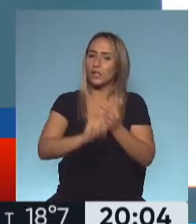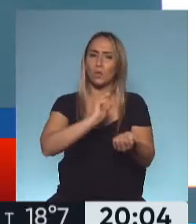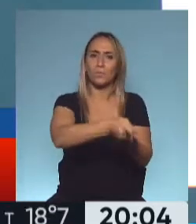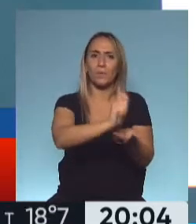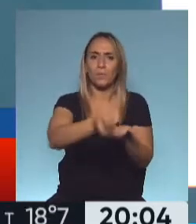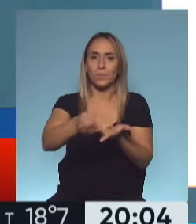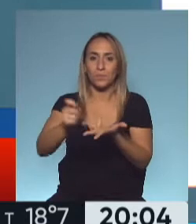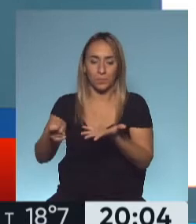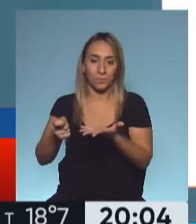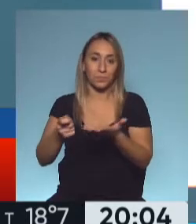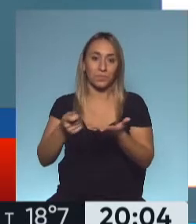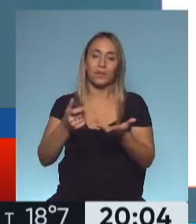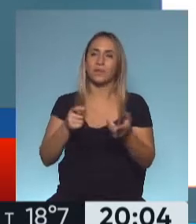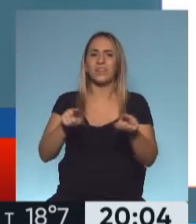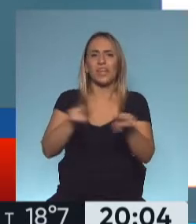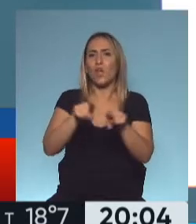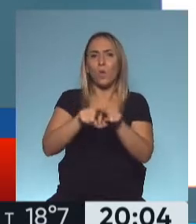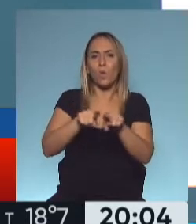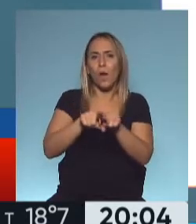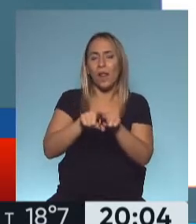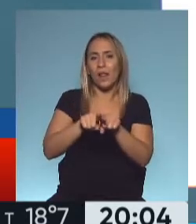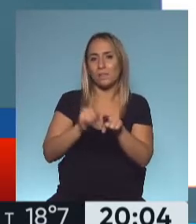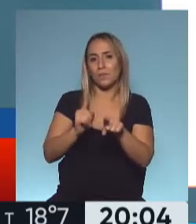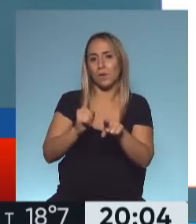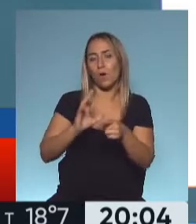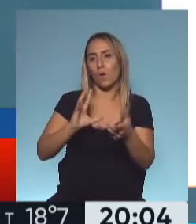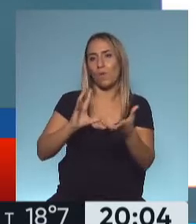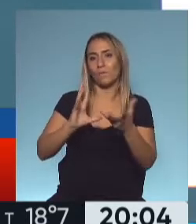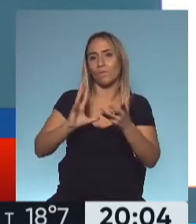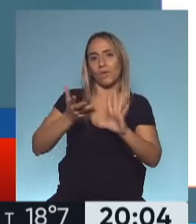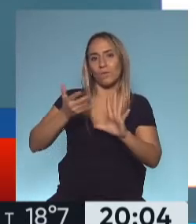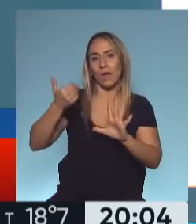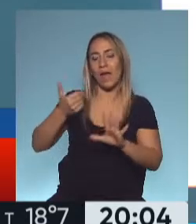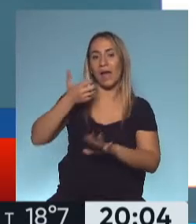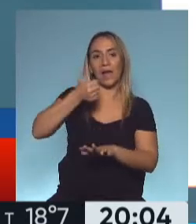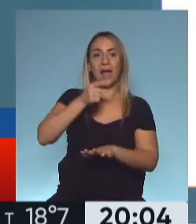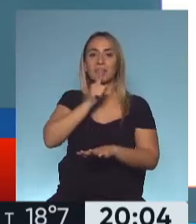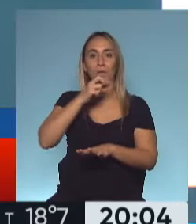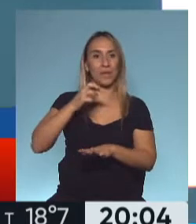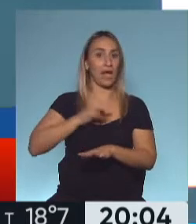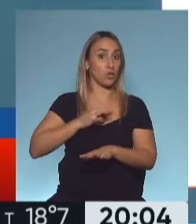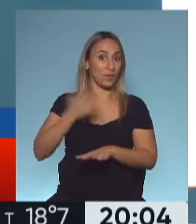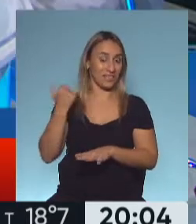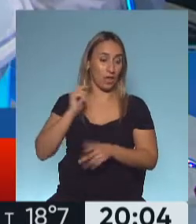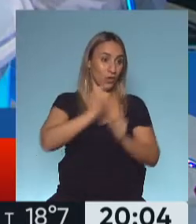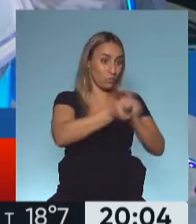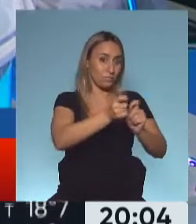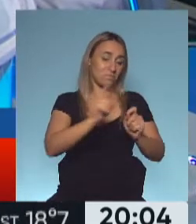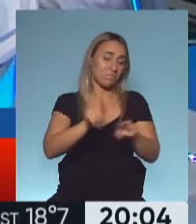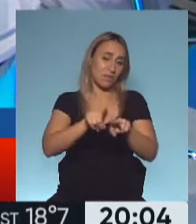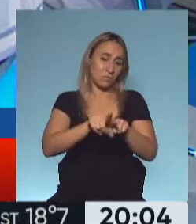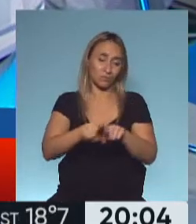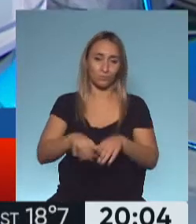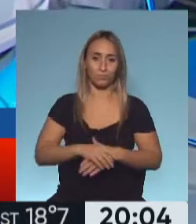fondo es una réplica en términos de la modalidad de lo que era el ATP el año pasado. Sí, está claro.